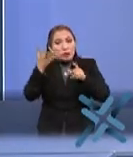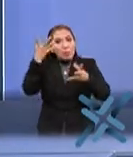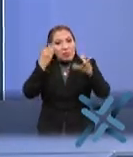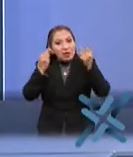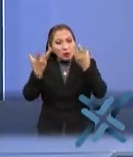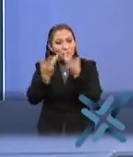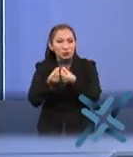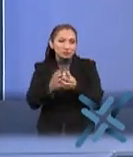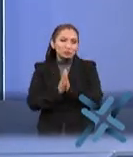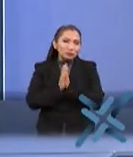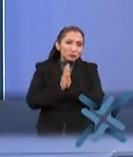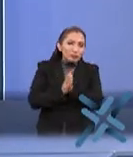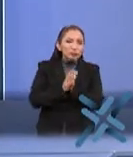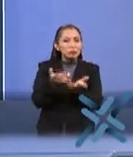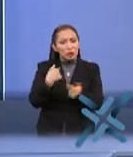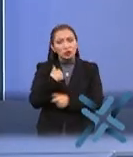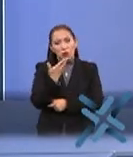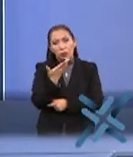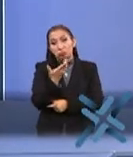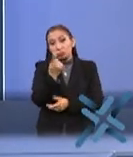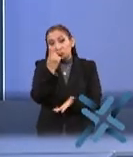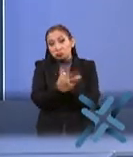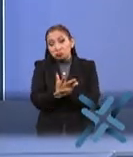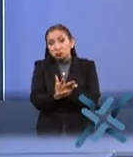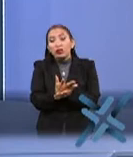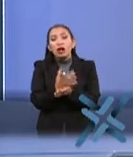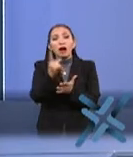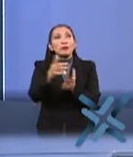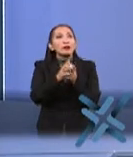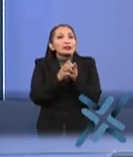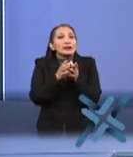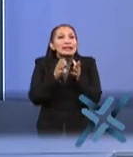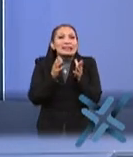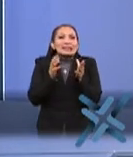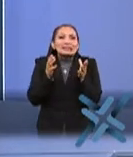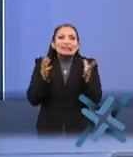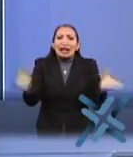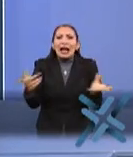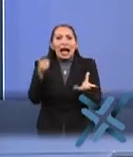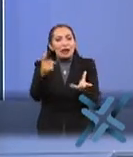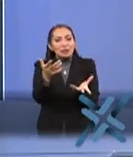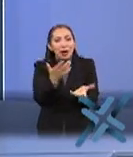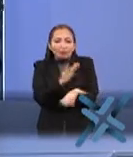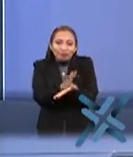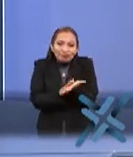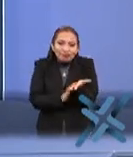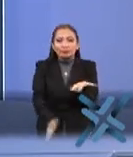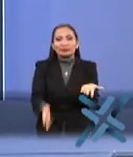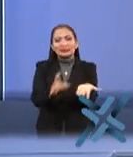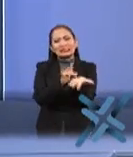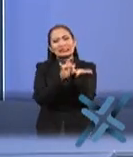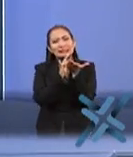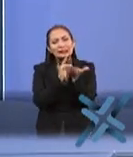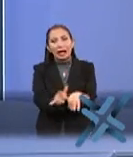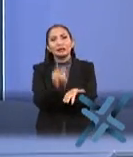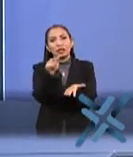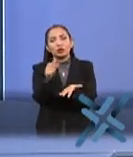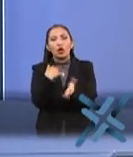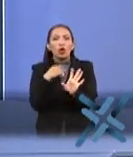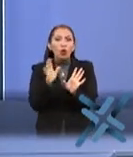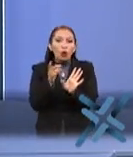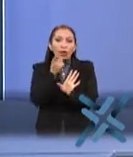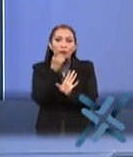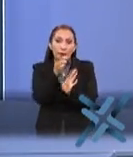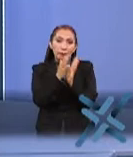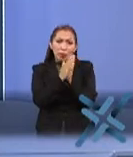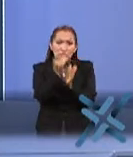aprendiendo juntos. Así es que, pues yo solamente con una enorme modestia y agradecimiento, le rogaría